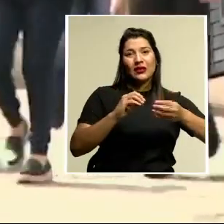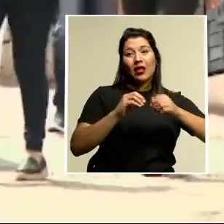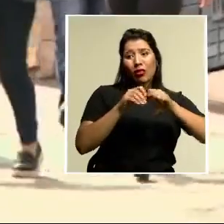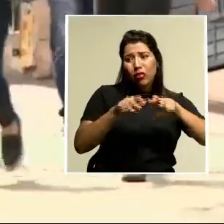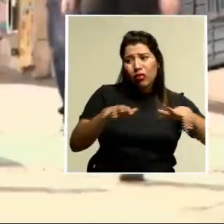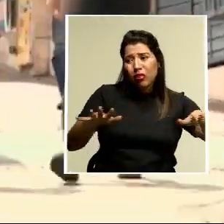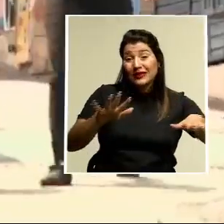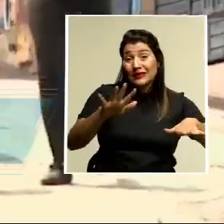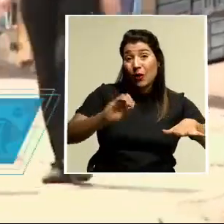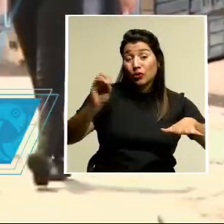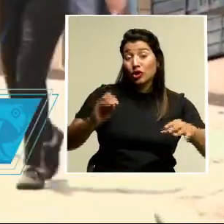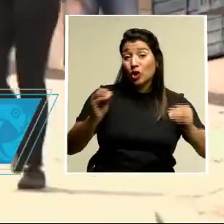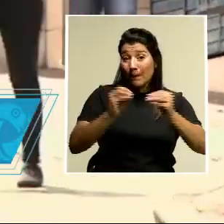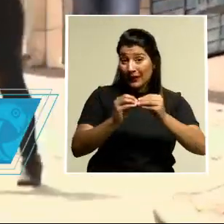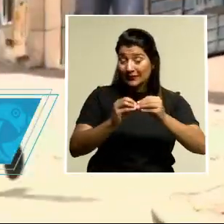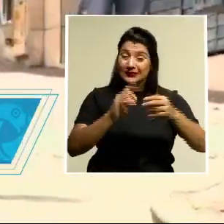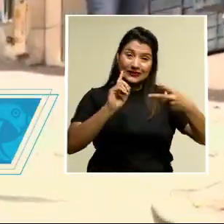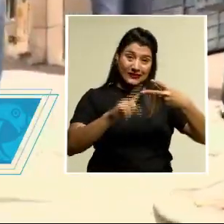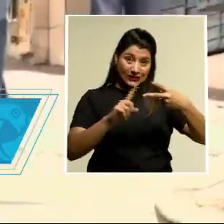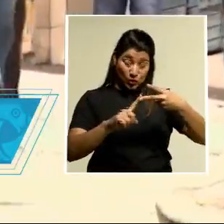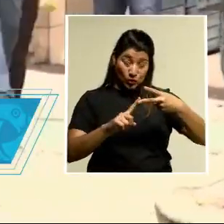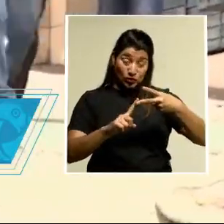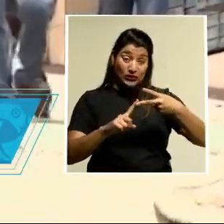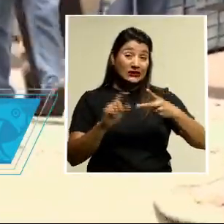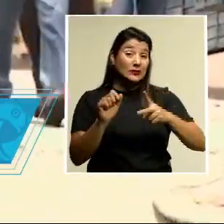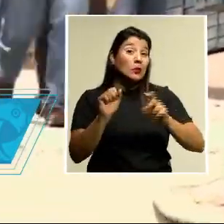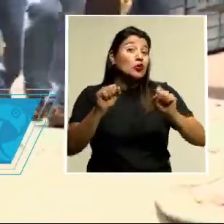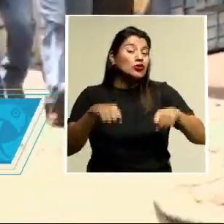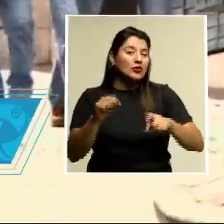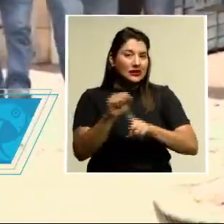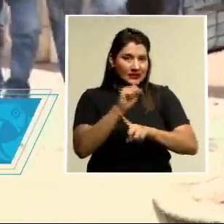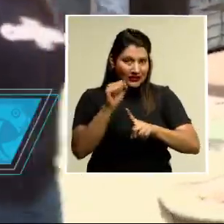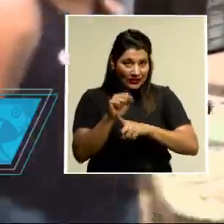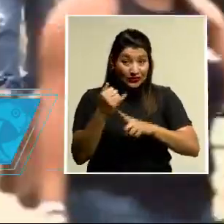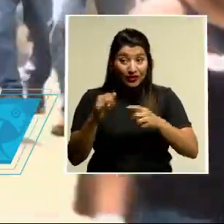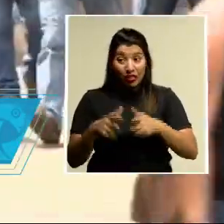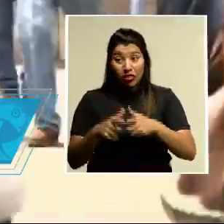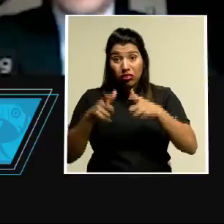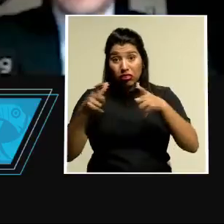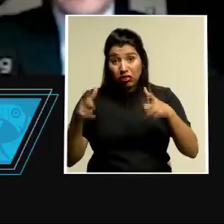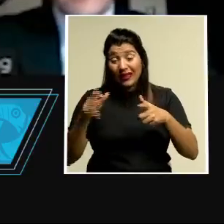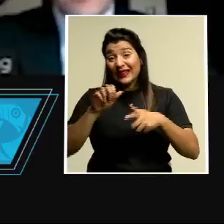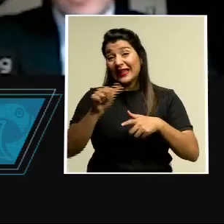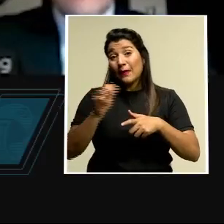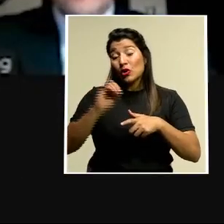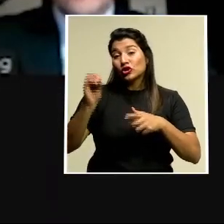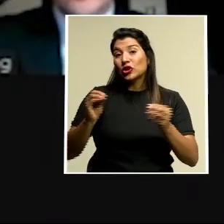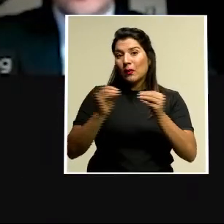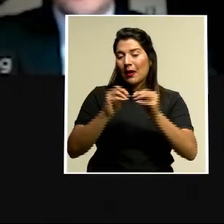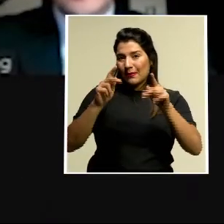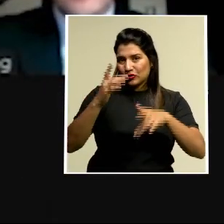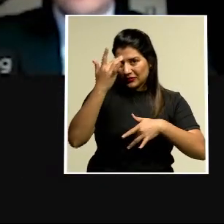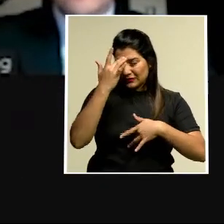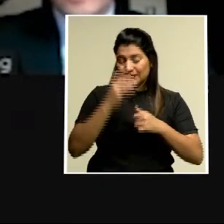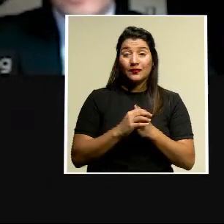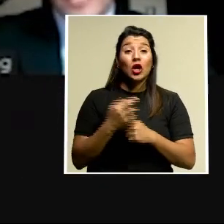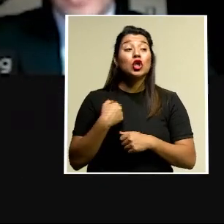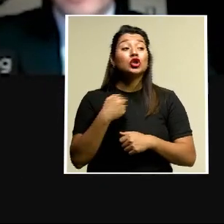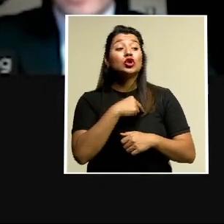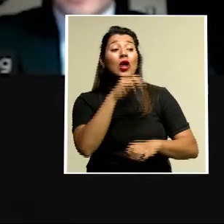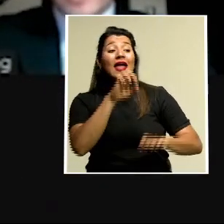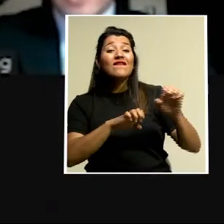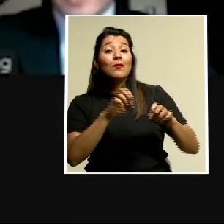los especialistas. Es por ello que los países han empezado a reforzar o retomar medidas que habían sido levantadas tras un avance